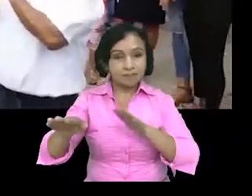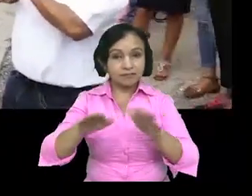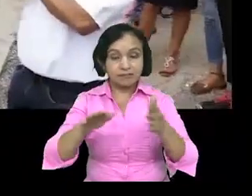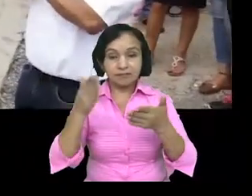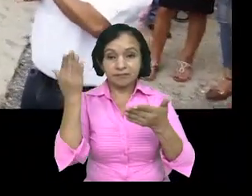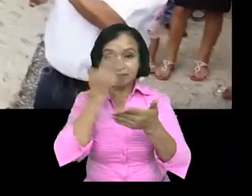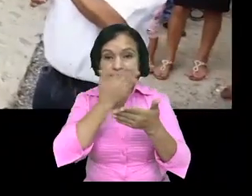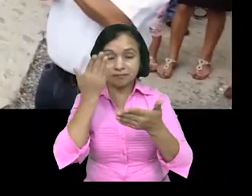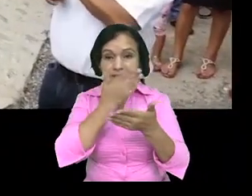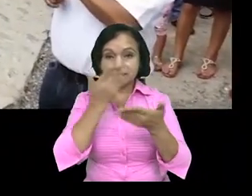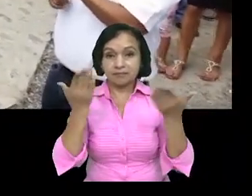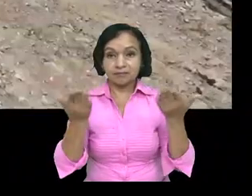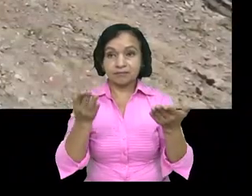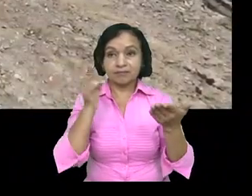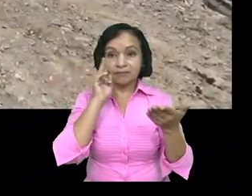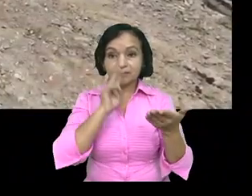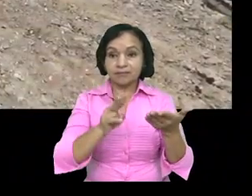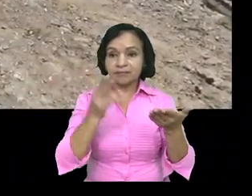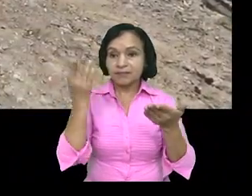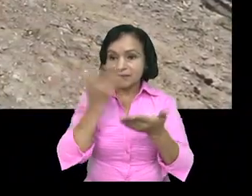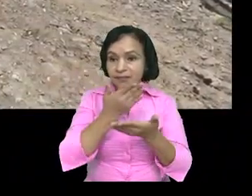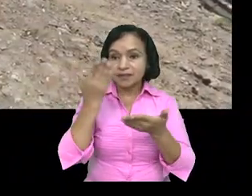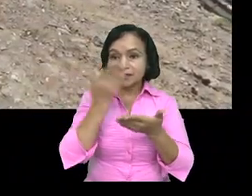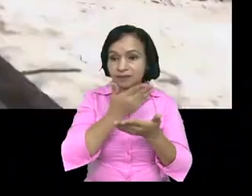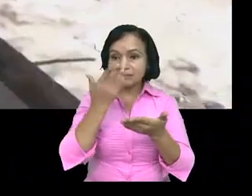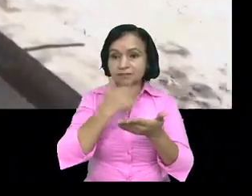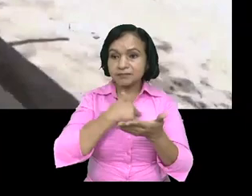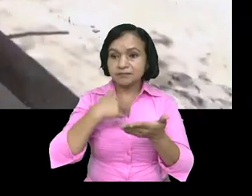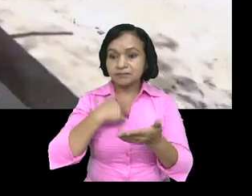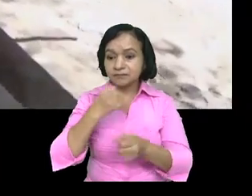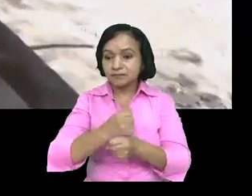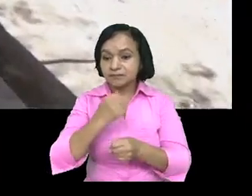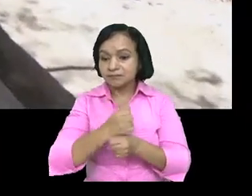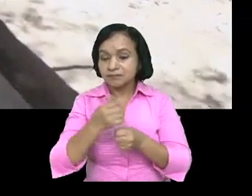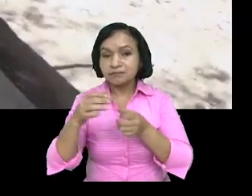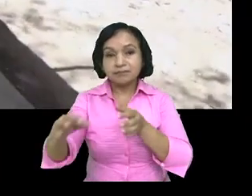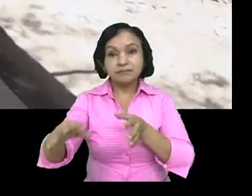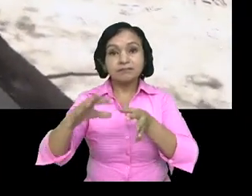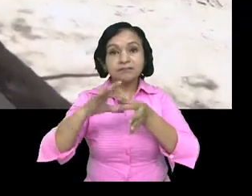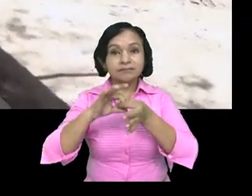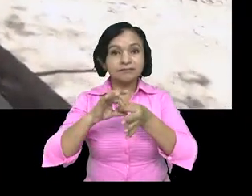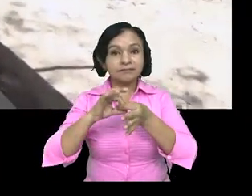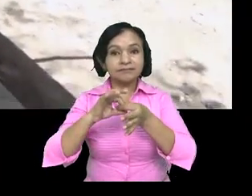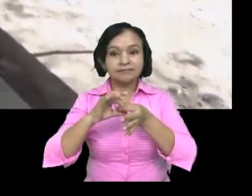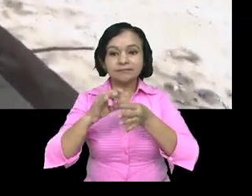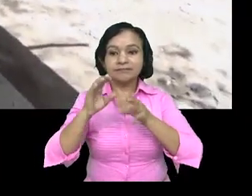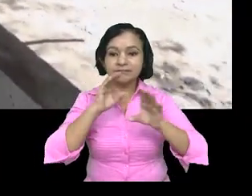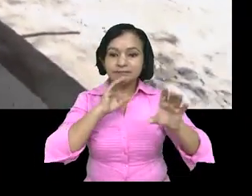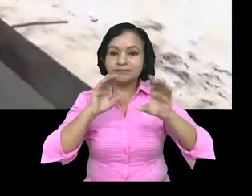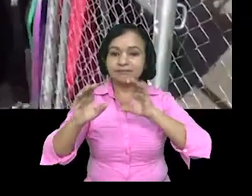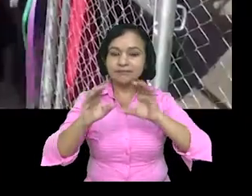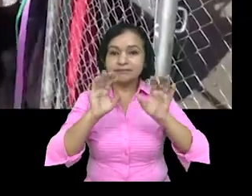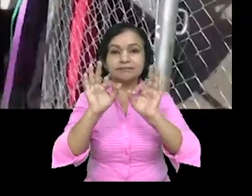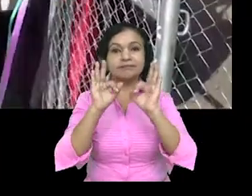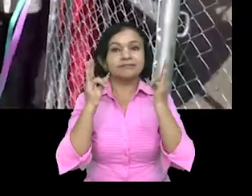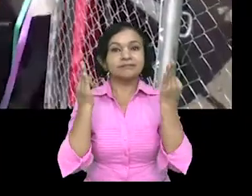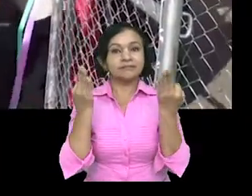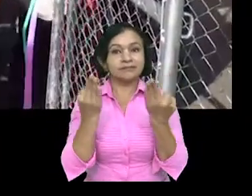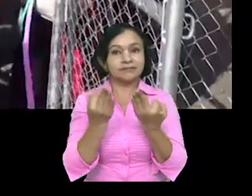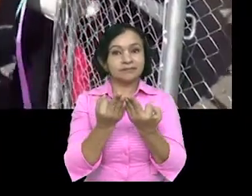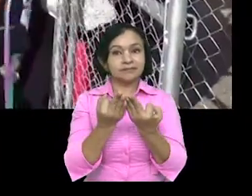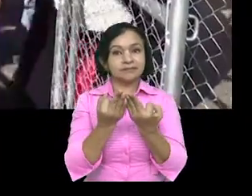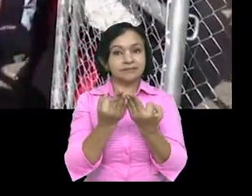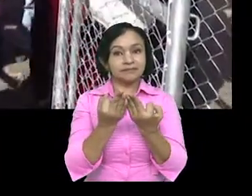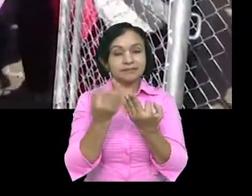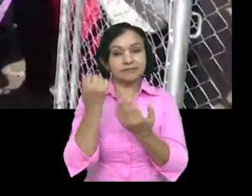de estudiar y que miran que los hijos están estudiando, están haciendo tarea, es parte de esa convivencia familiar que tal vez